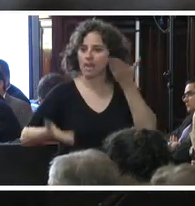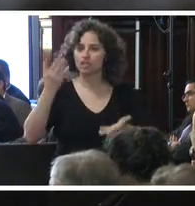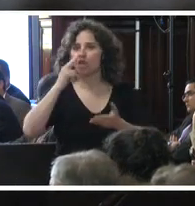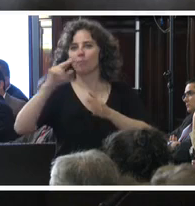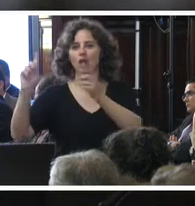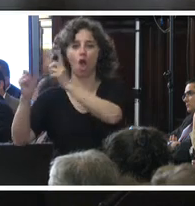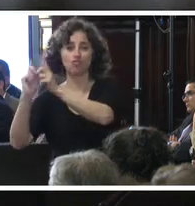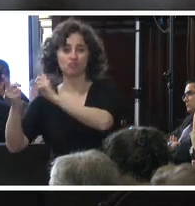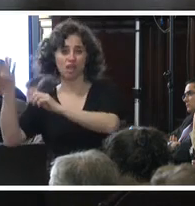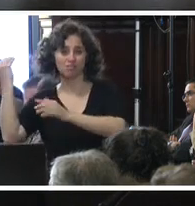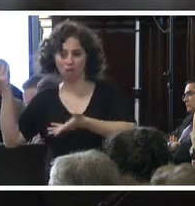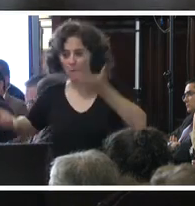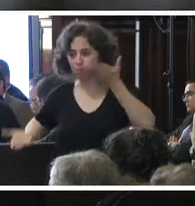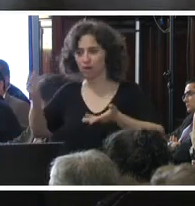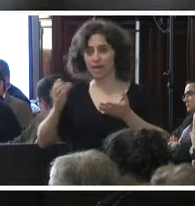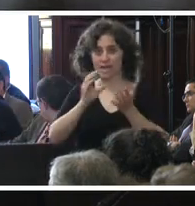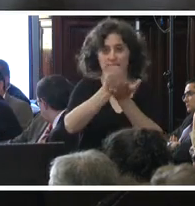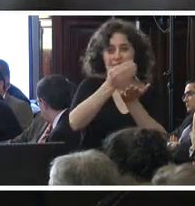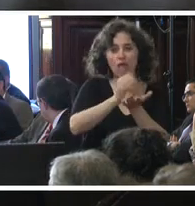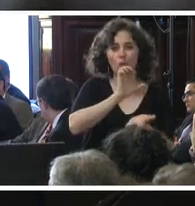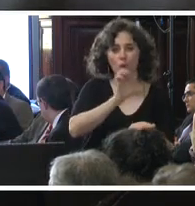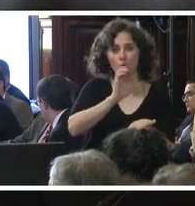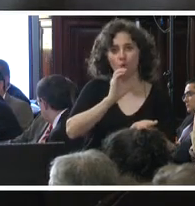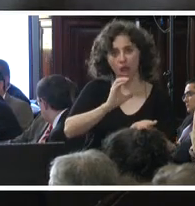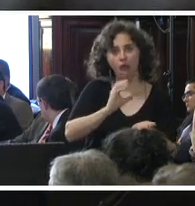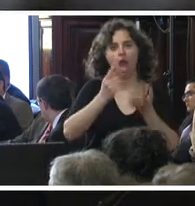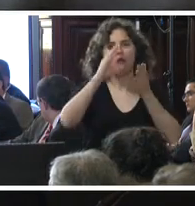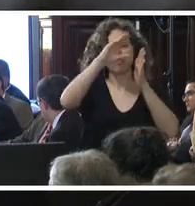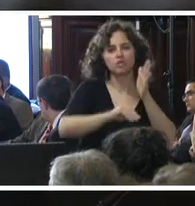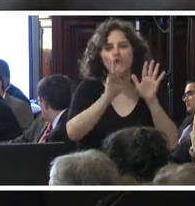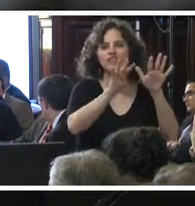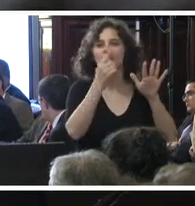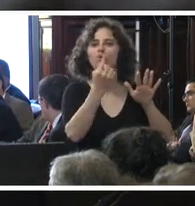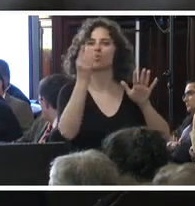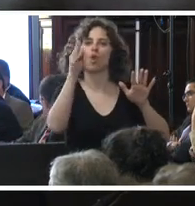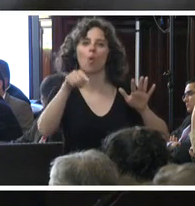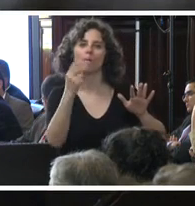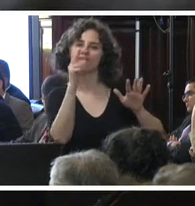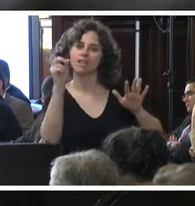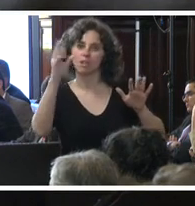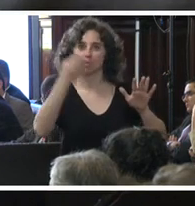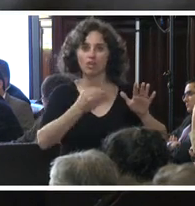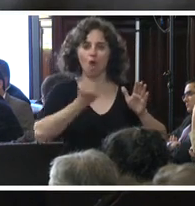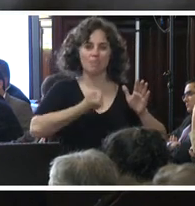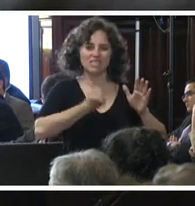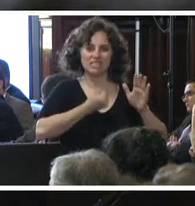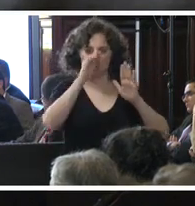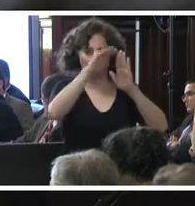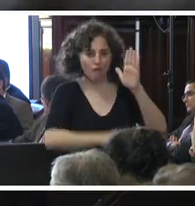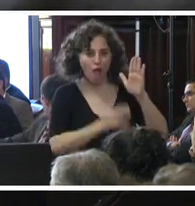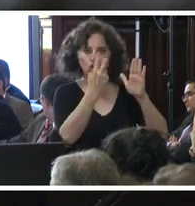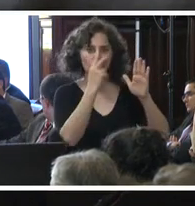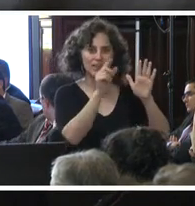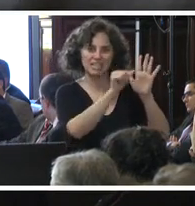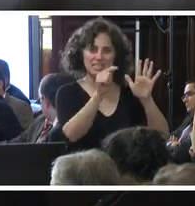el 2011 en el Estado de Coahuila, se registró una disminución del 91.20% de los homicidios relacionados